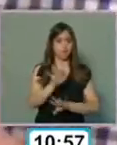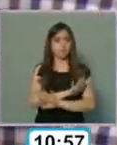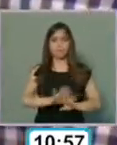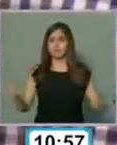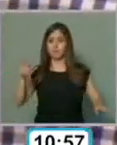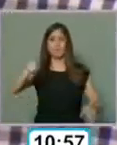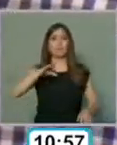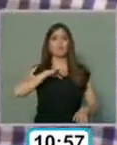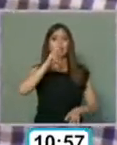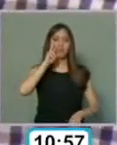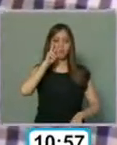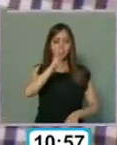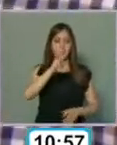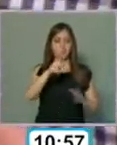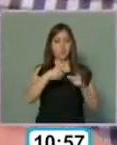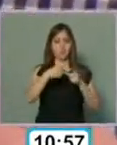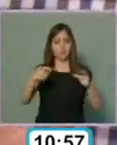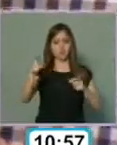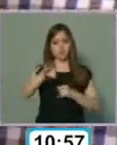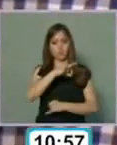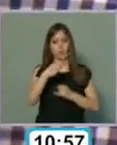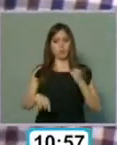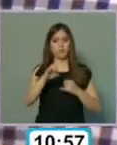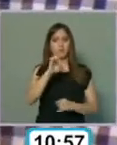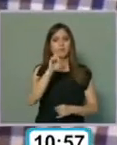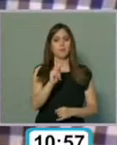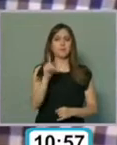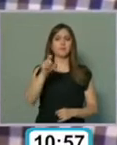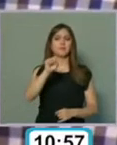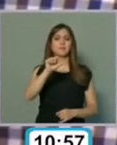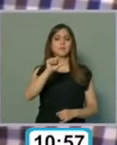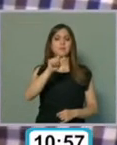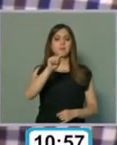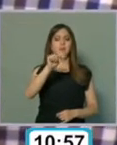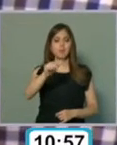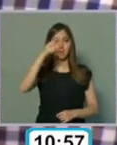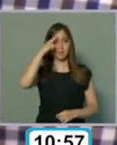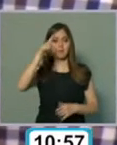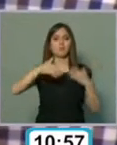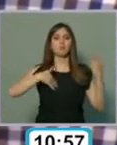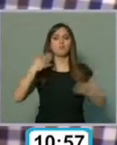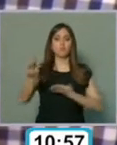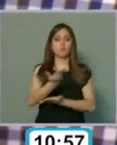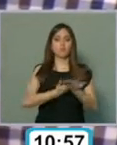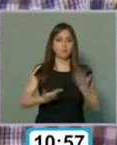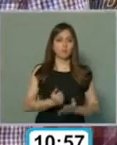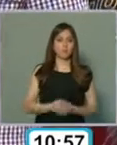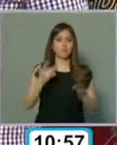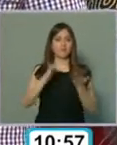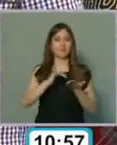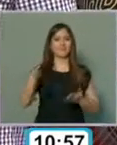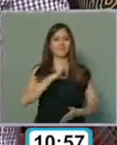lo puedes encontrar. Acá está nuestro último EP. Salta para que disfrutes, lo compartas y bueno. Muchas felicidades. El